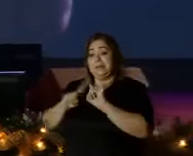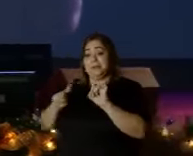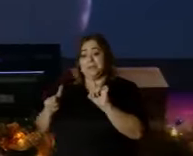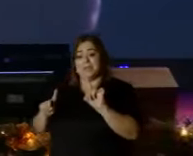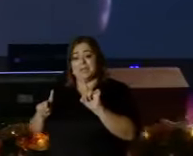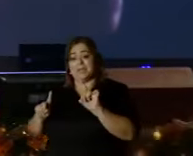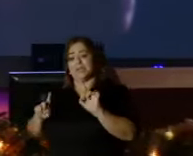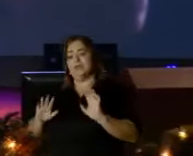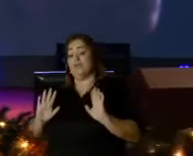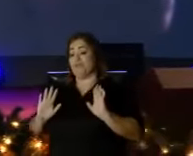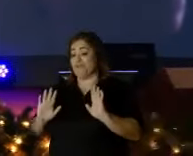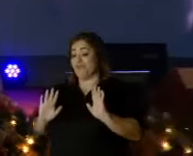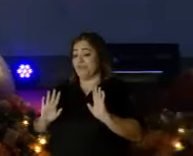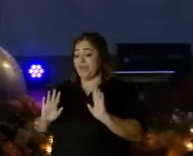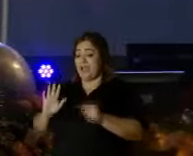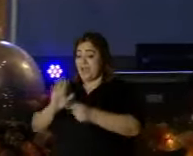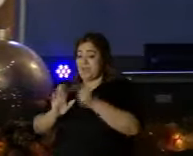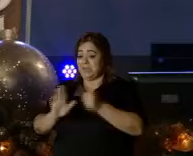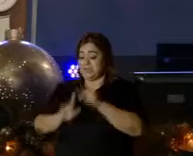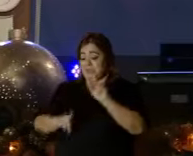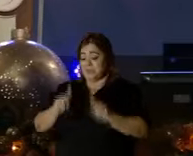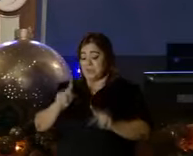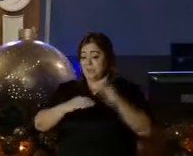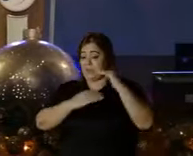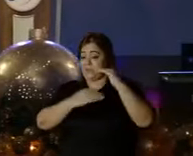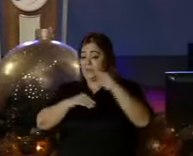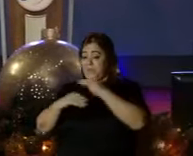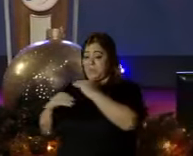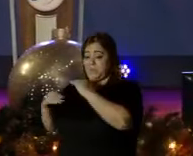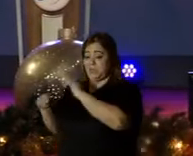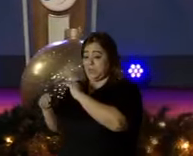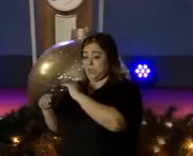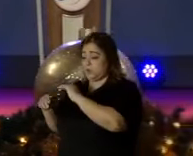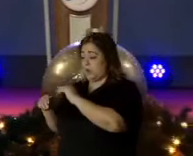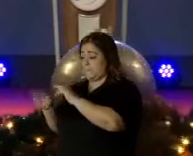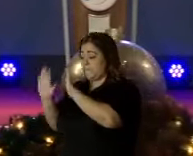pueden impedir que el milagro ocurra.